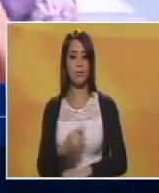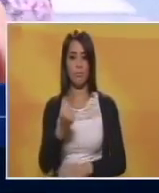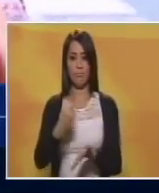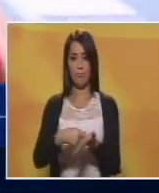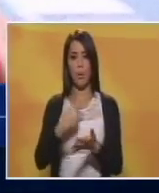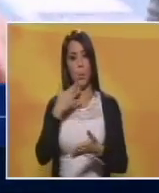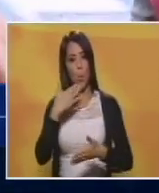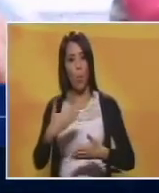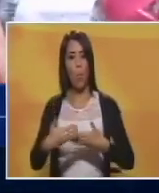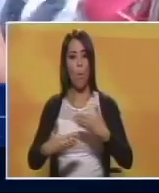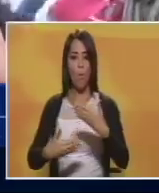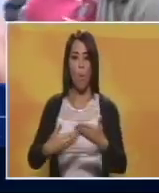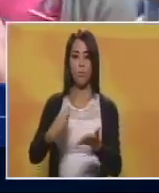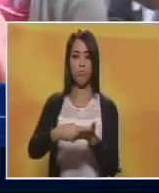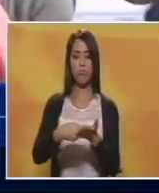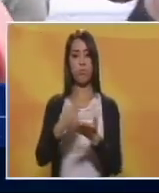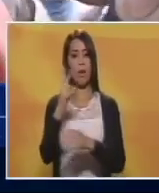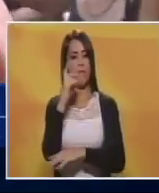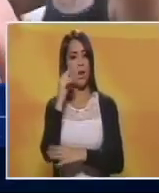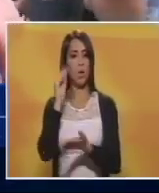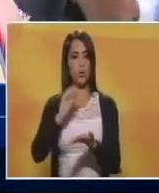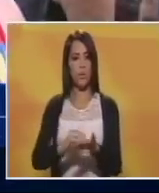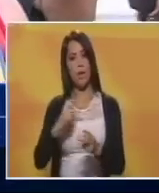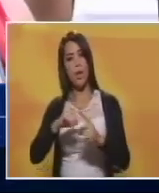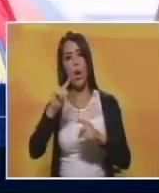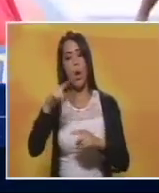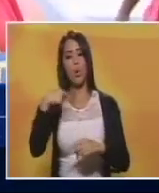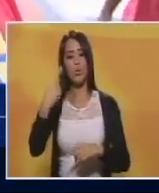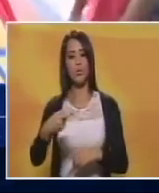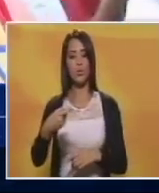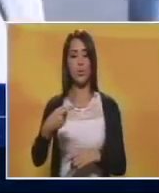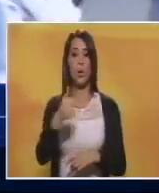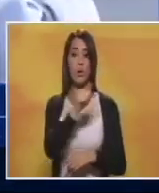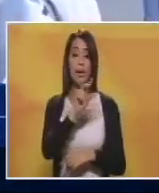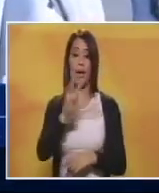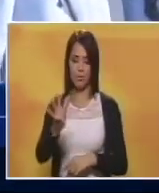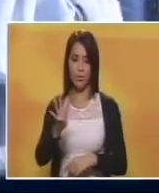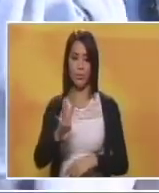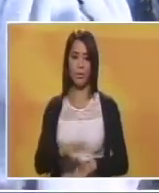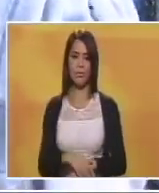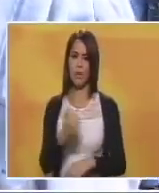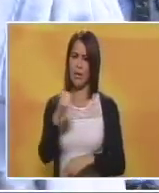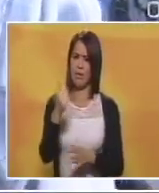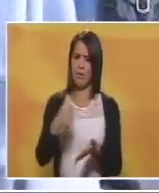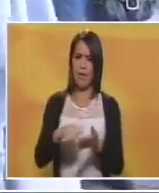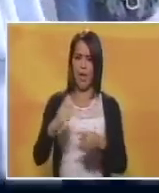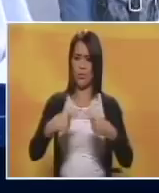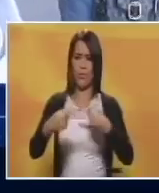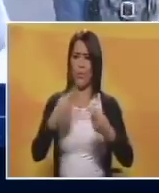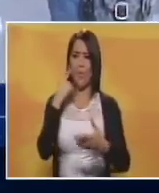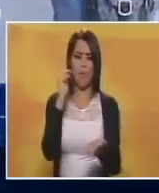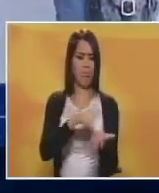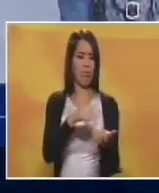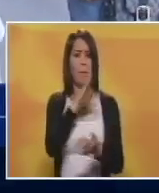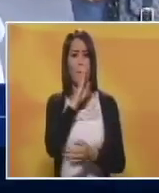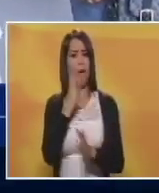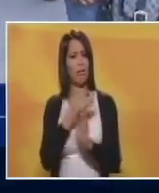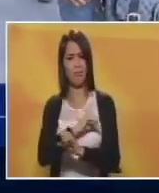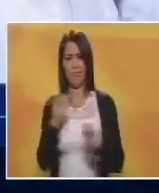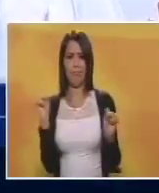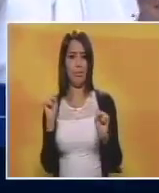a poco, vamos a cobrar para viernes otra vez, para otro para el día 14. Como van a 10 bolos, aquí todos los días uno tiene que estar viniendo para acá, no